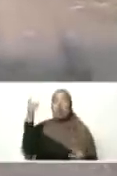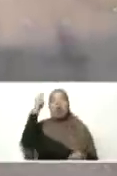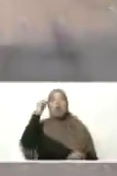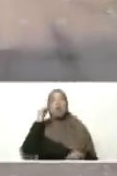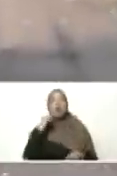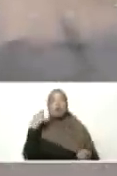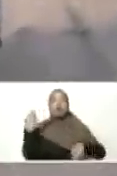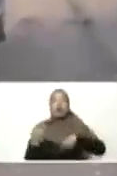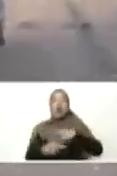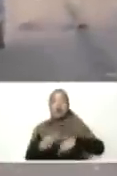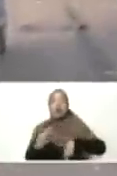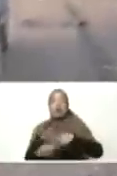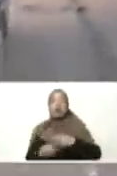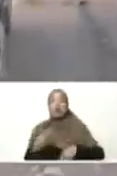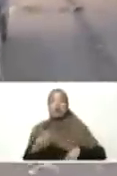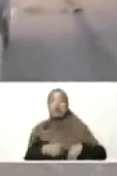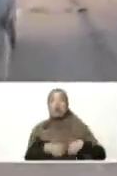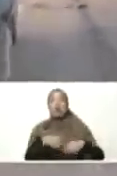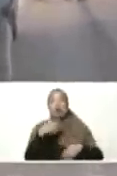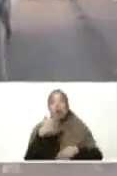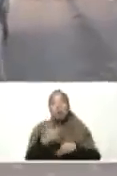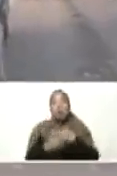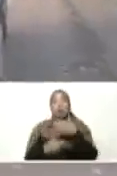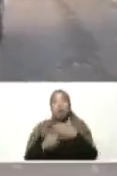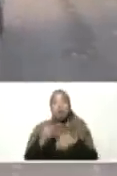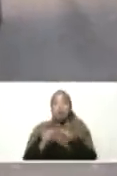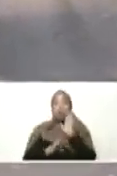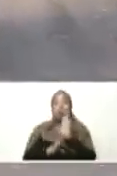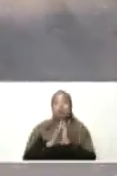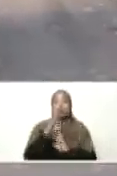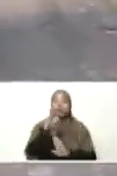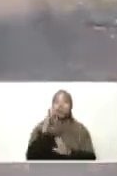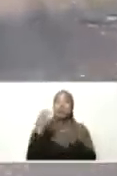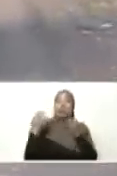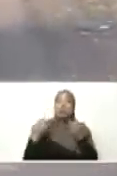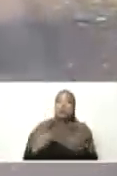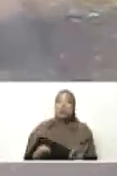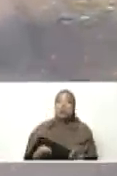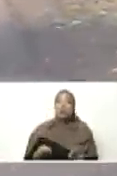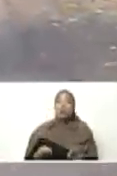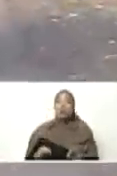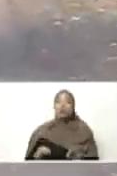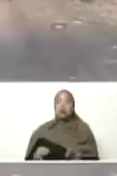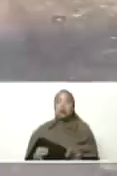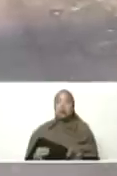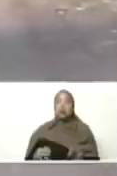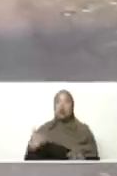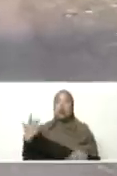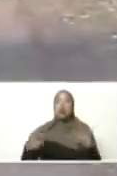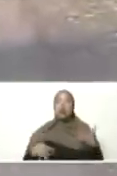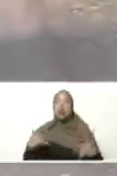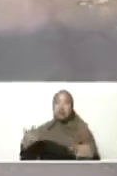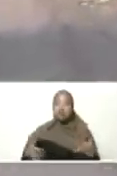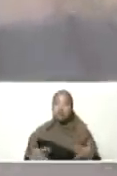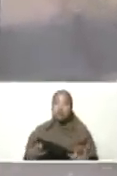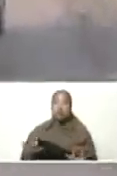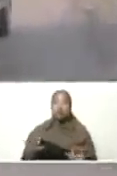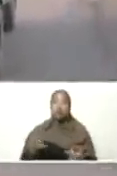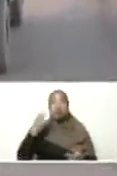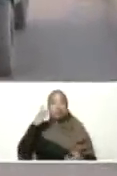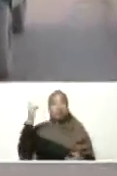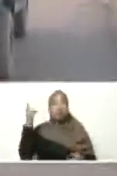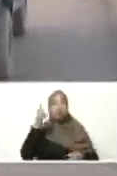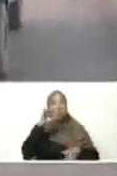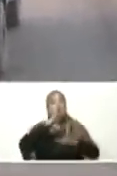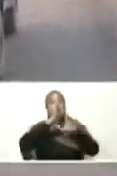bolivariana fue construyéndose en base a un gran acto creativo. Rompió